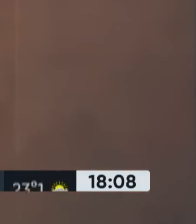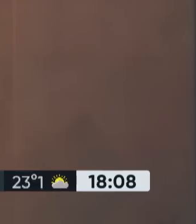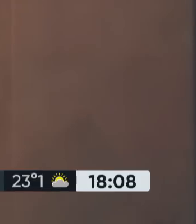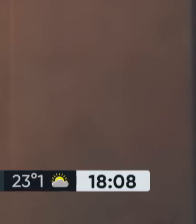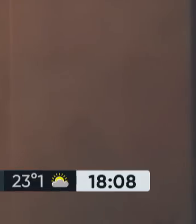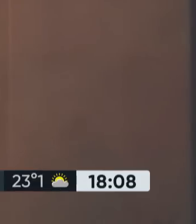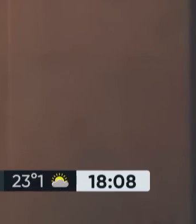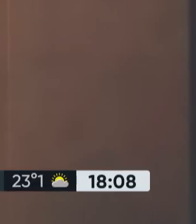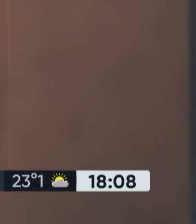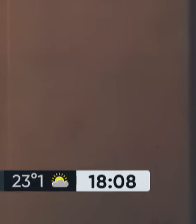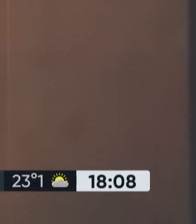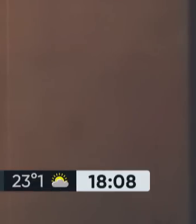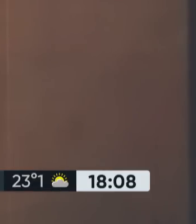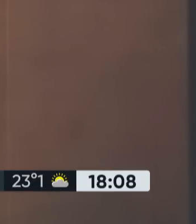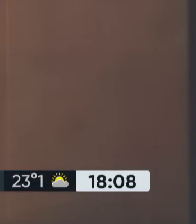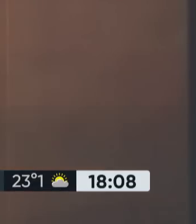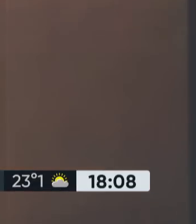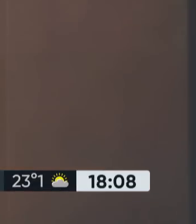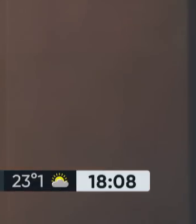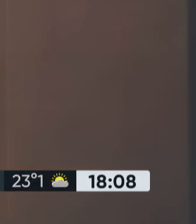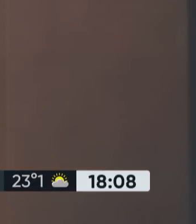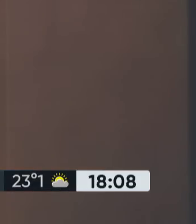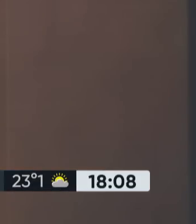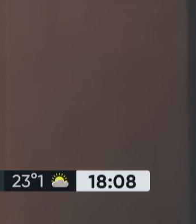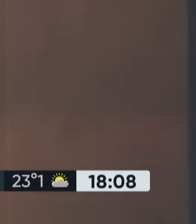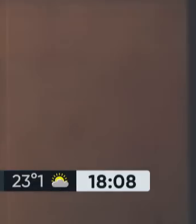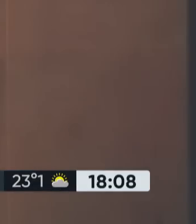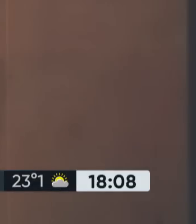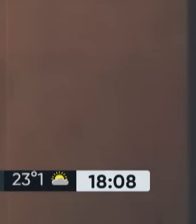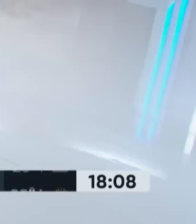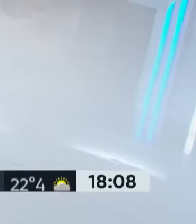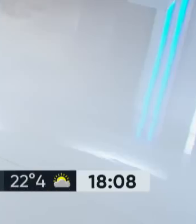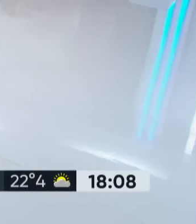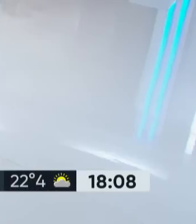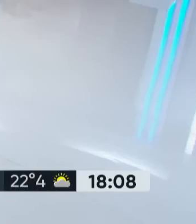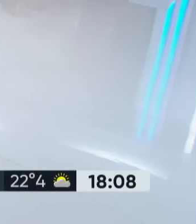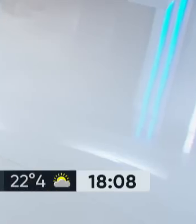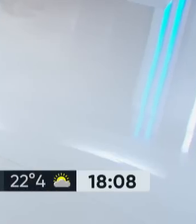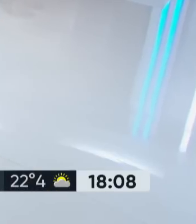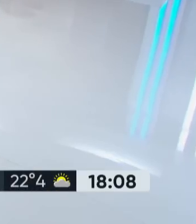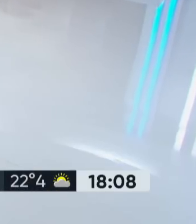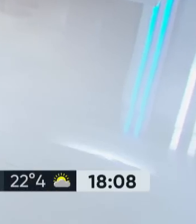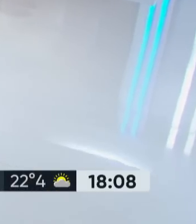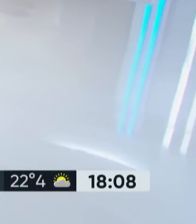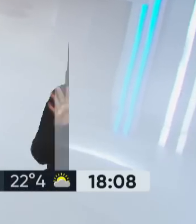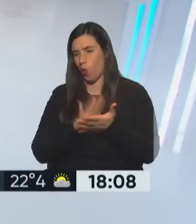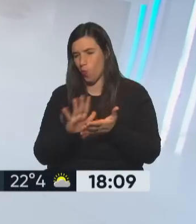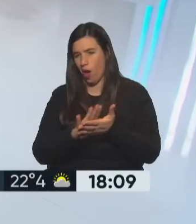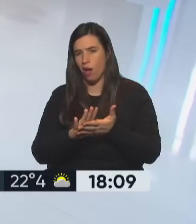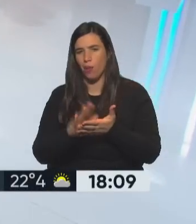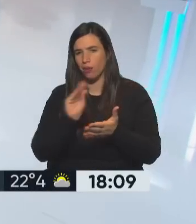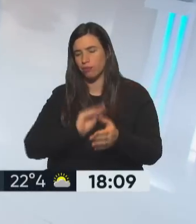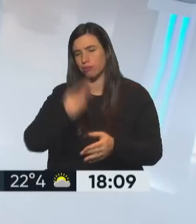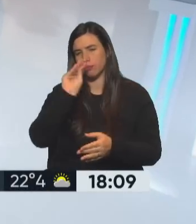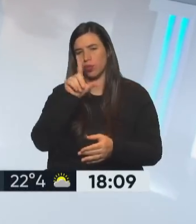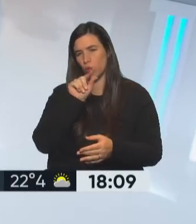por el presidente de la República, las voces de la oposición en estas nuevas modalidades que el Twitter y qué sé yo, salieron a la calle.